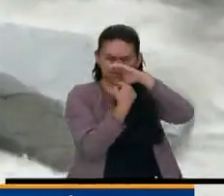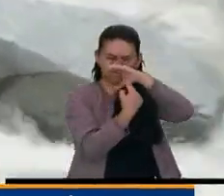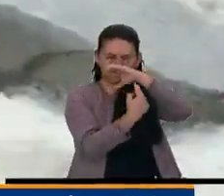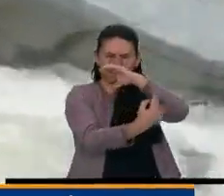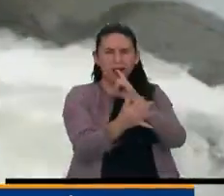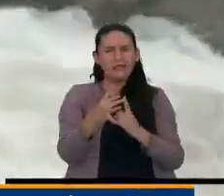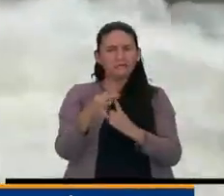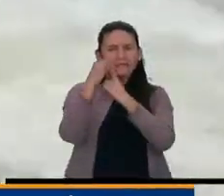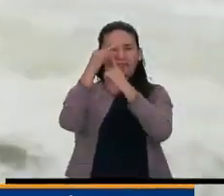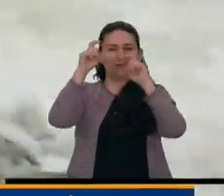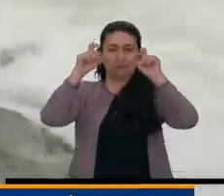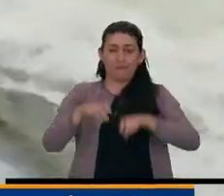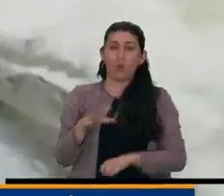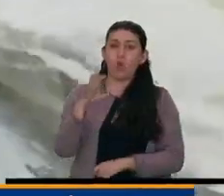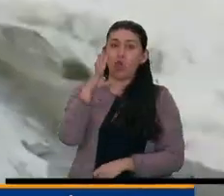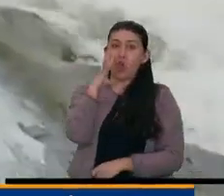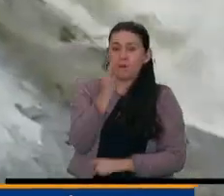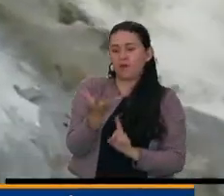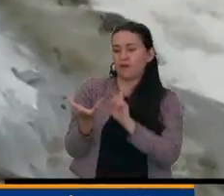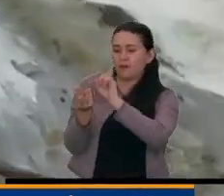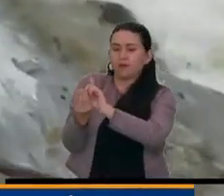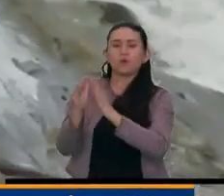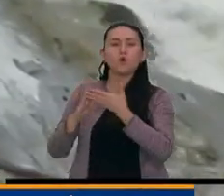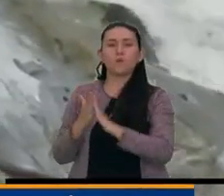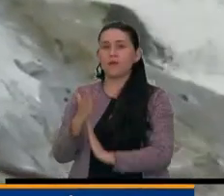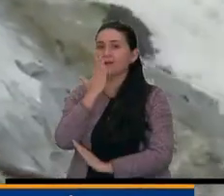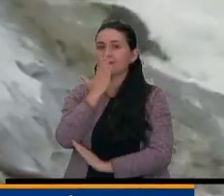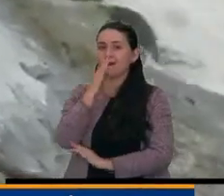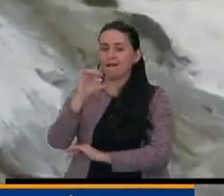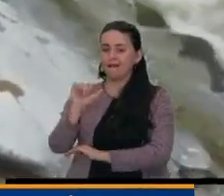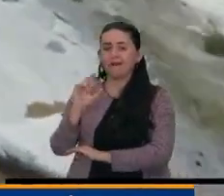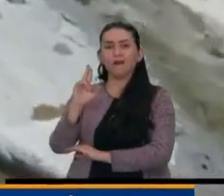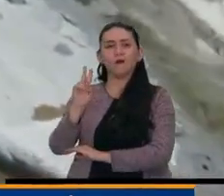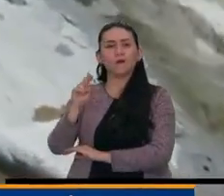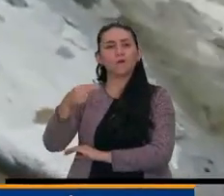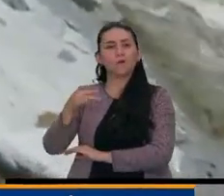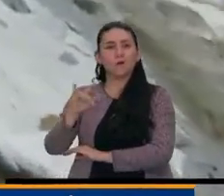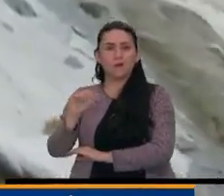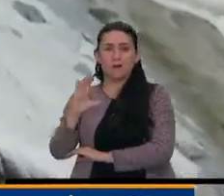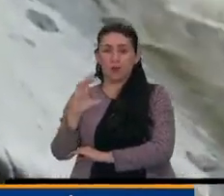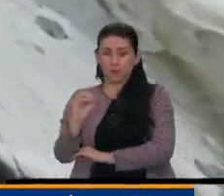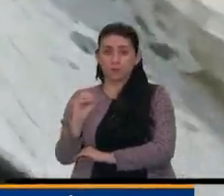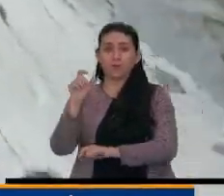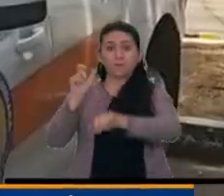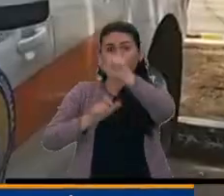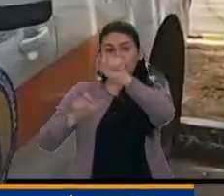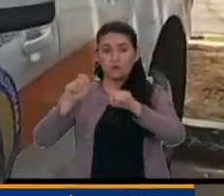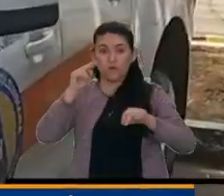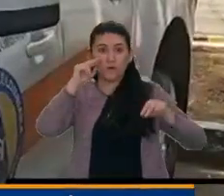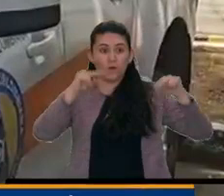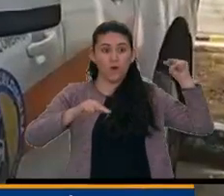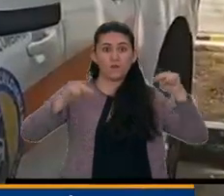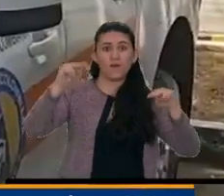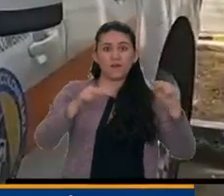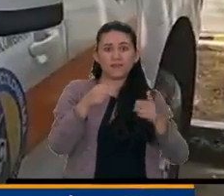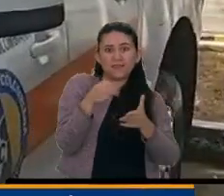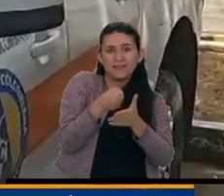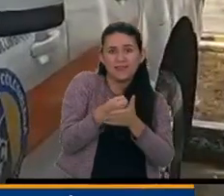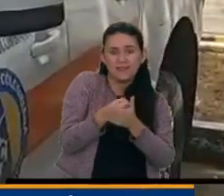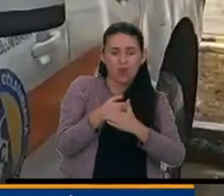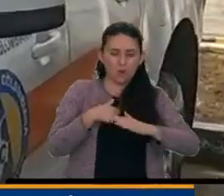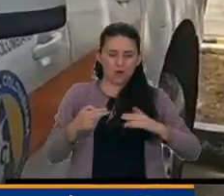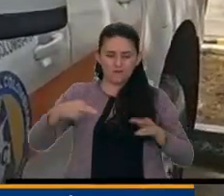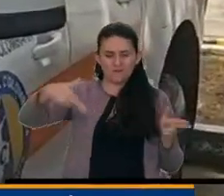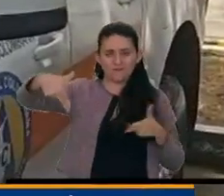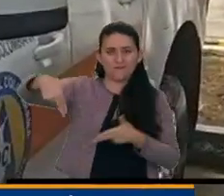la comunidad arhuaco y de acuerdo a informaciones de habitantes del sector, en momentos en que trataba de realizar el cruce